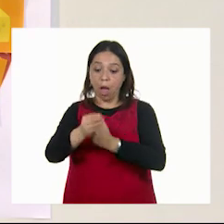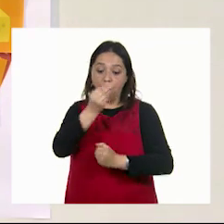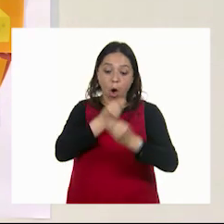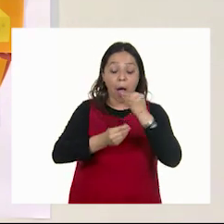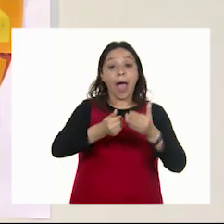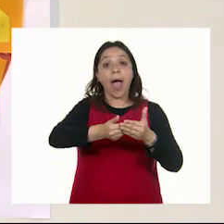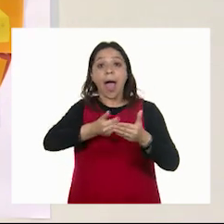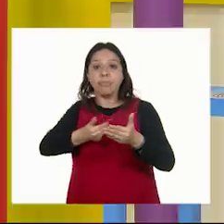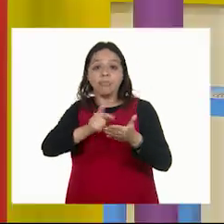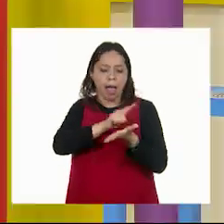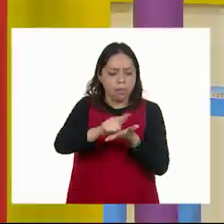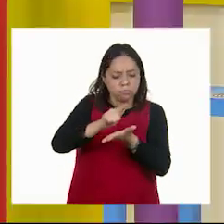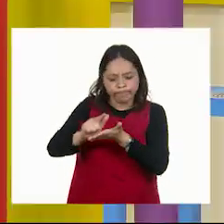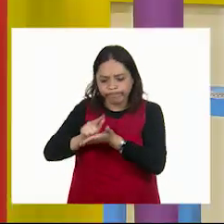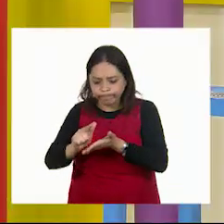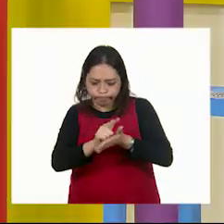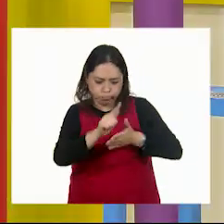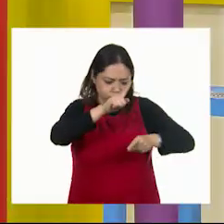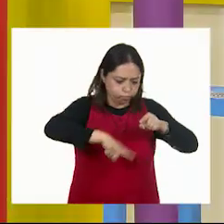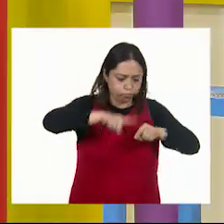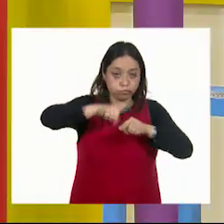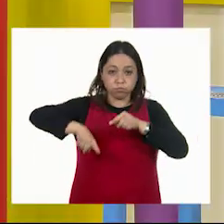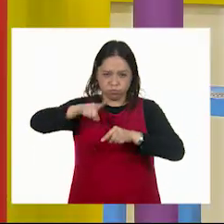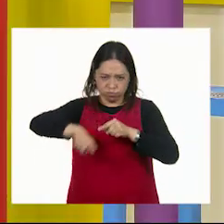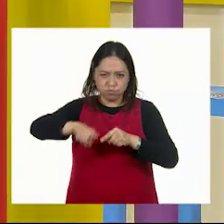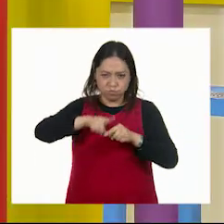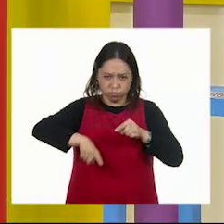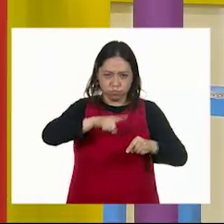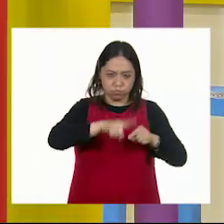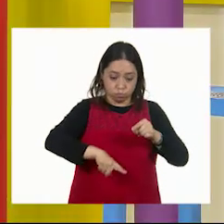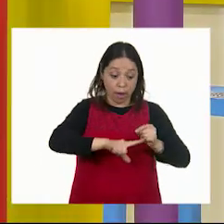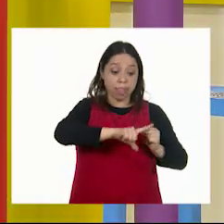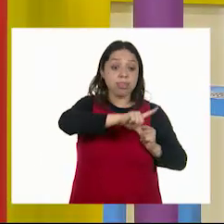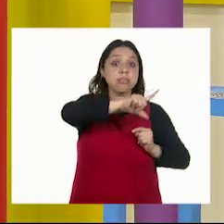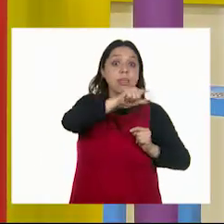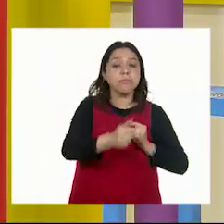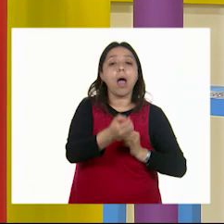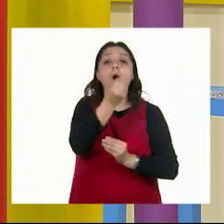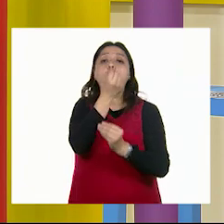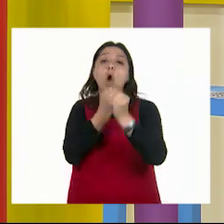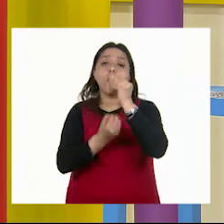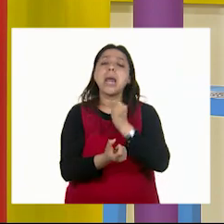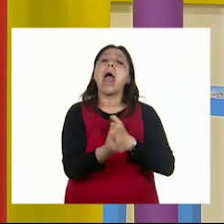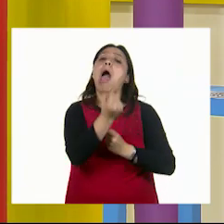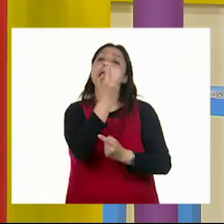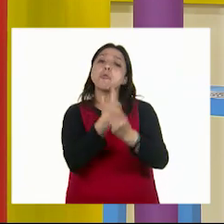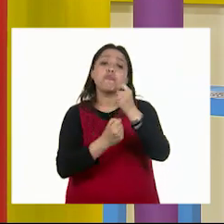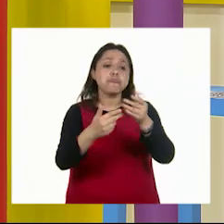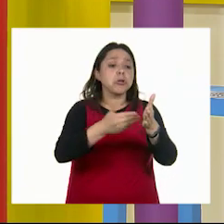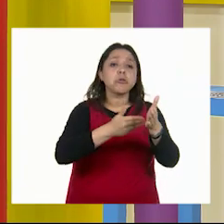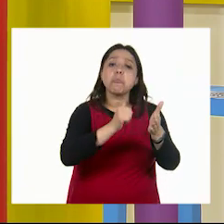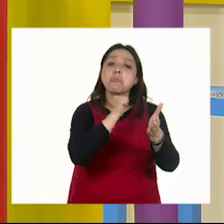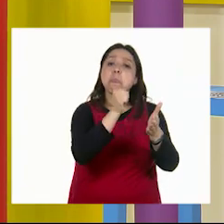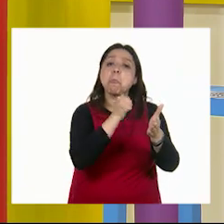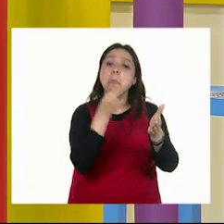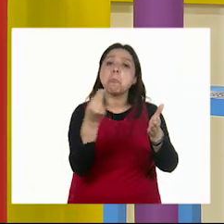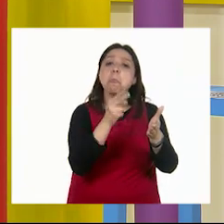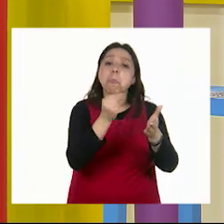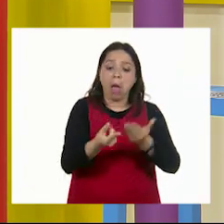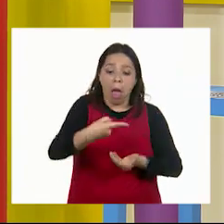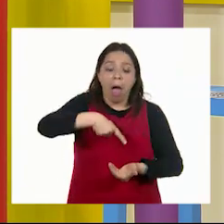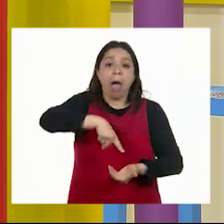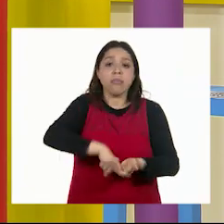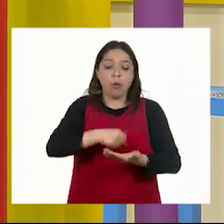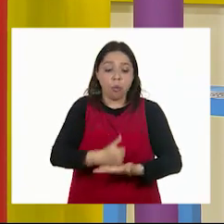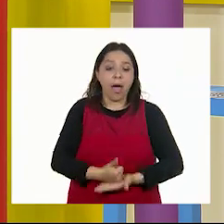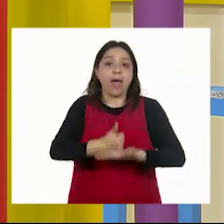desinfectarlas. De esta manera, podemos comer algunas crudas y con cáscara, ya que contienen fibra que nos